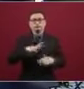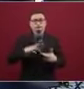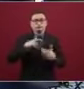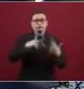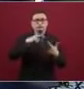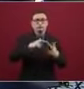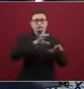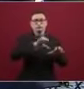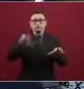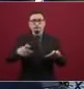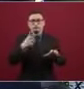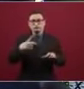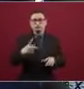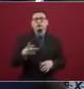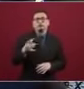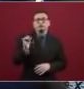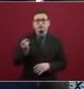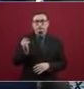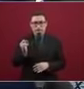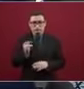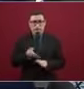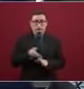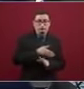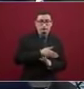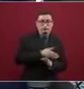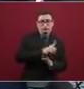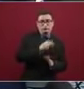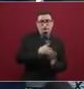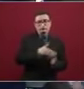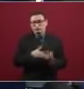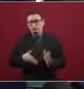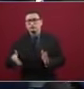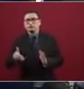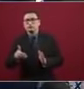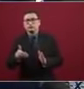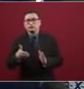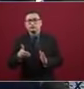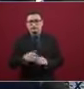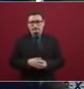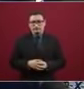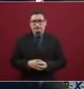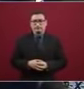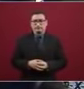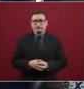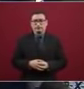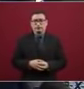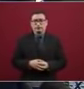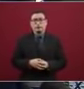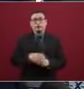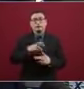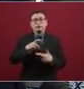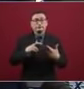Aquí está Tijuana, antes y después de que se establece como